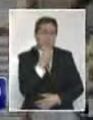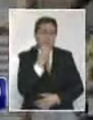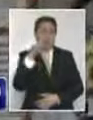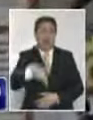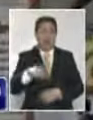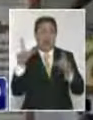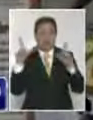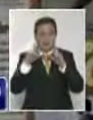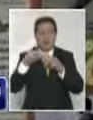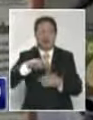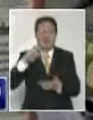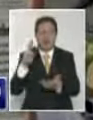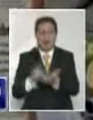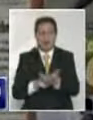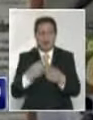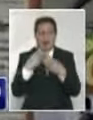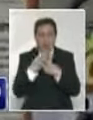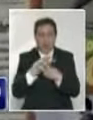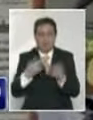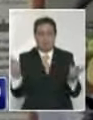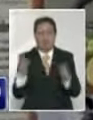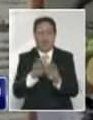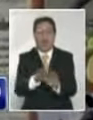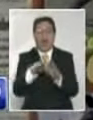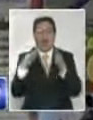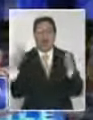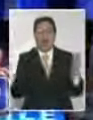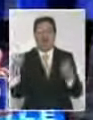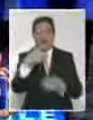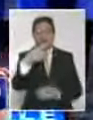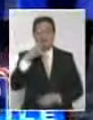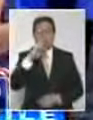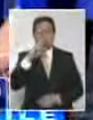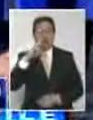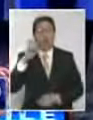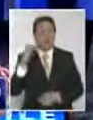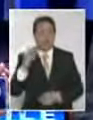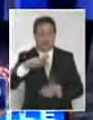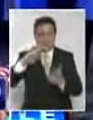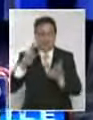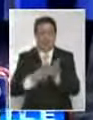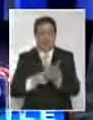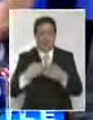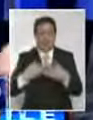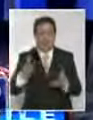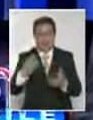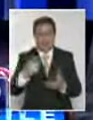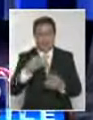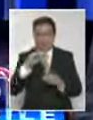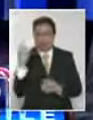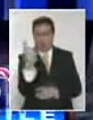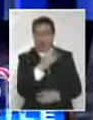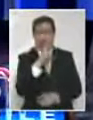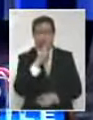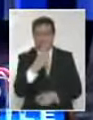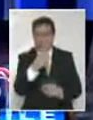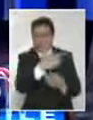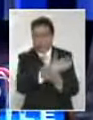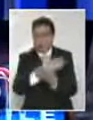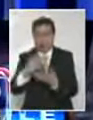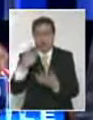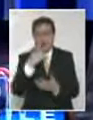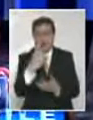pantallas, ¿cierto?, a una historia que debe conocerse. Y han sido prácticamente todos los canales, unos más que otros. ¿Ah? Pero han habido